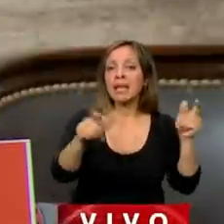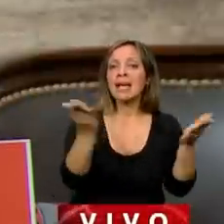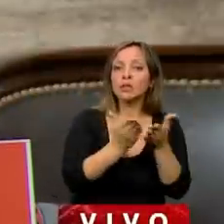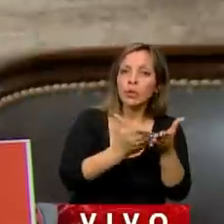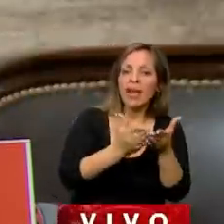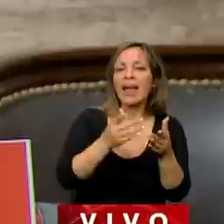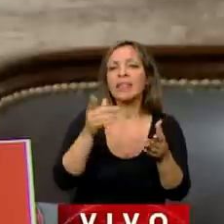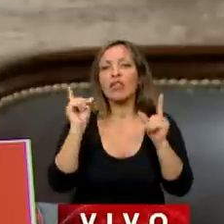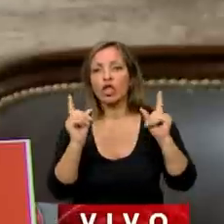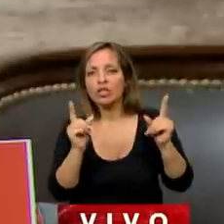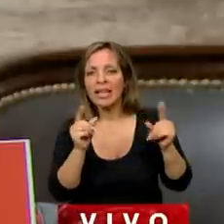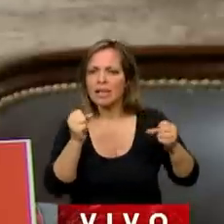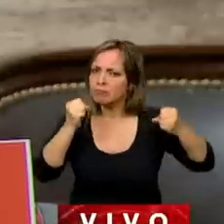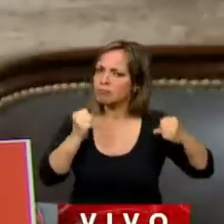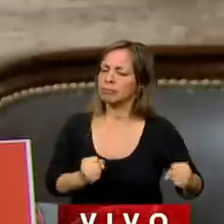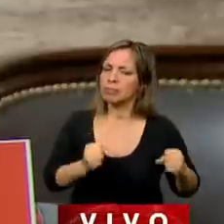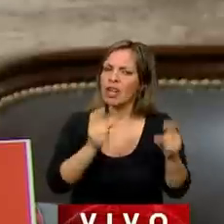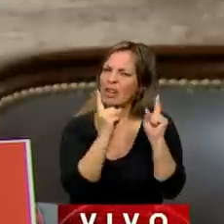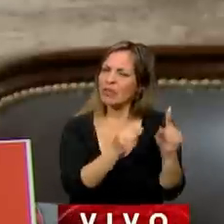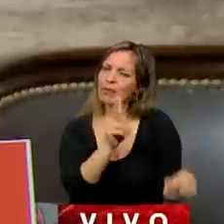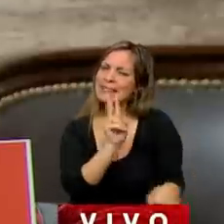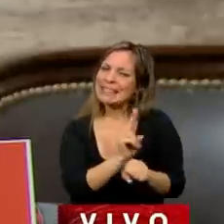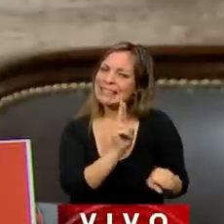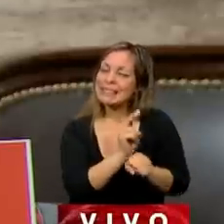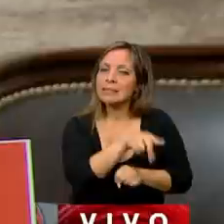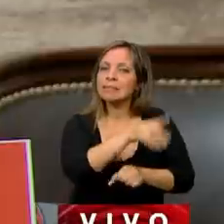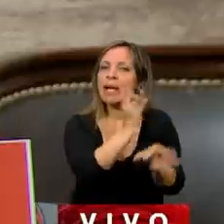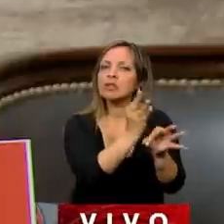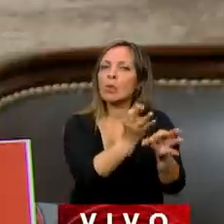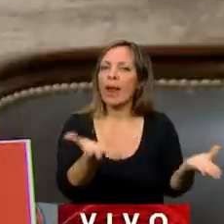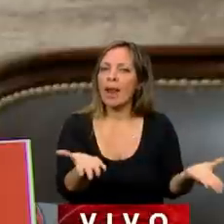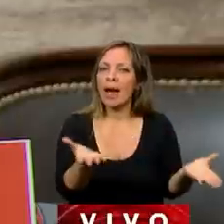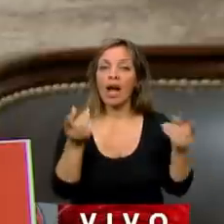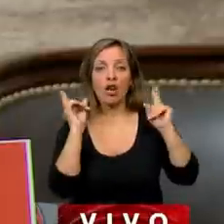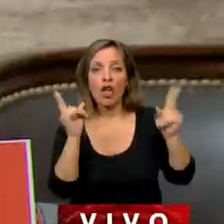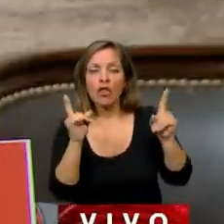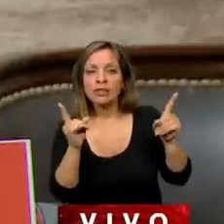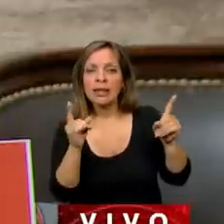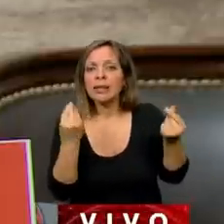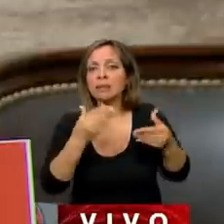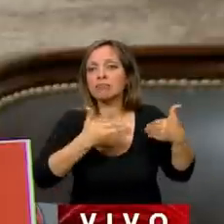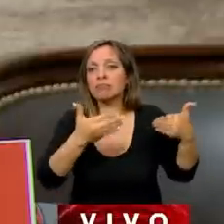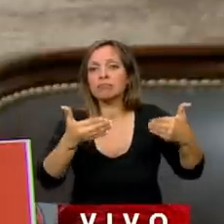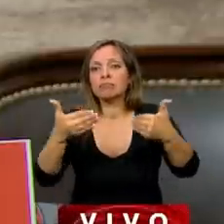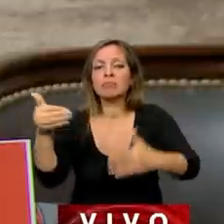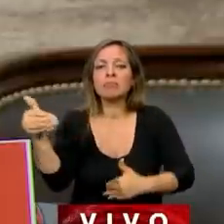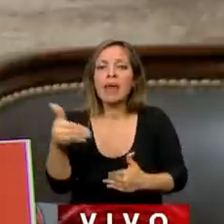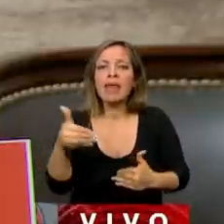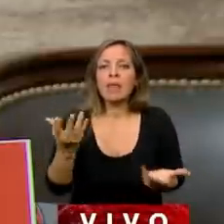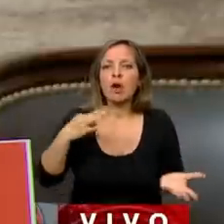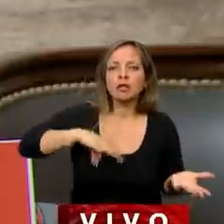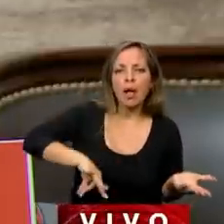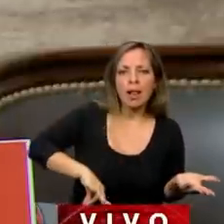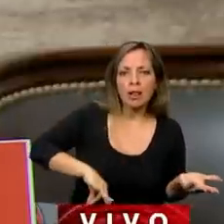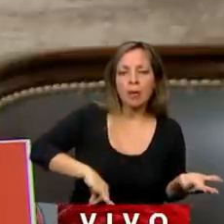docentes están defendiendo la continuidad de esa escuela. A los docentes le adeudan los salarios. Y los docentes